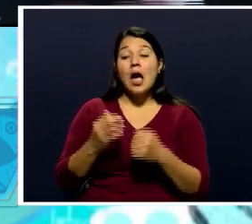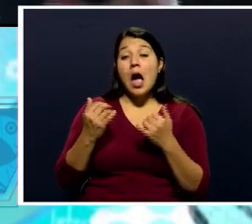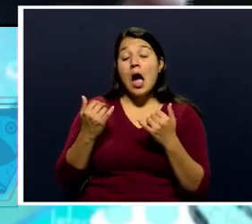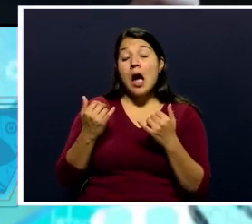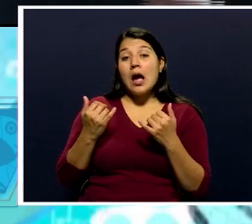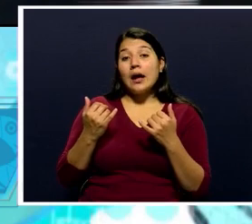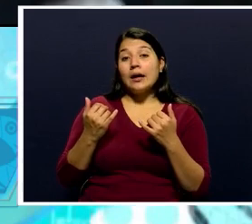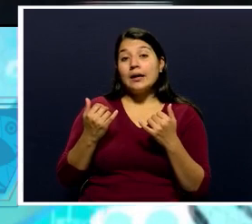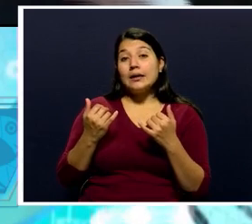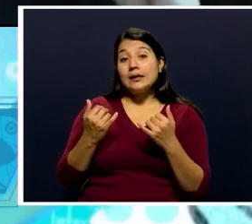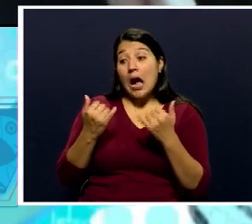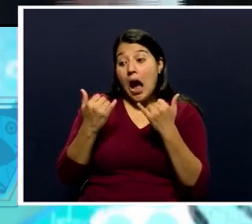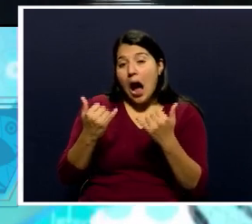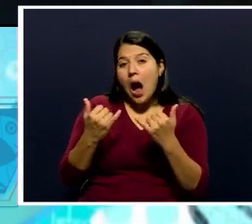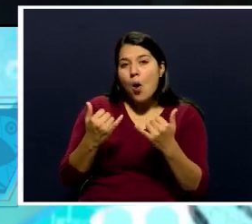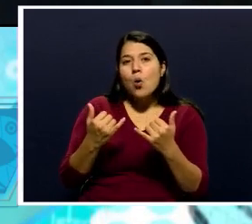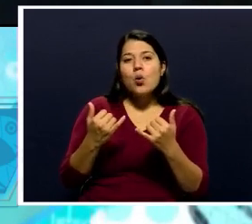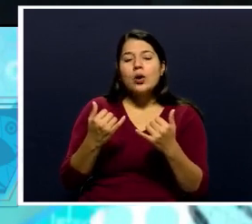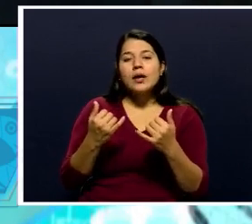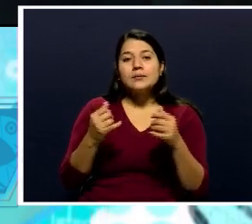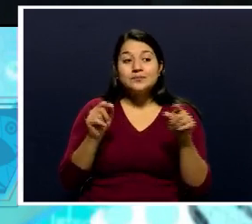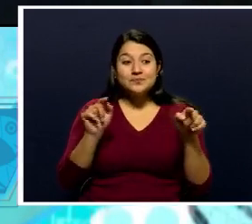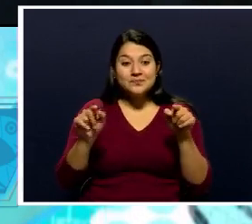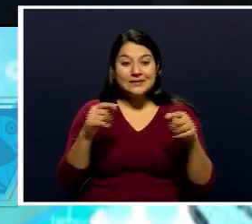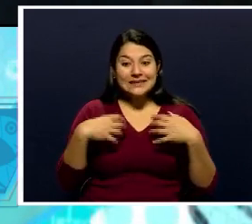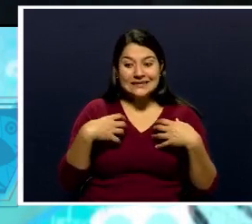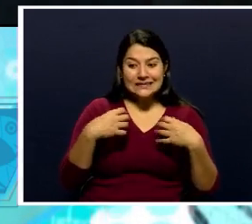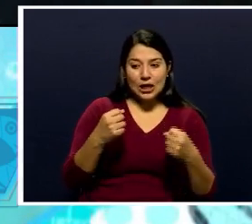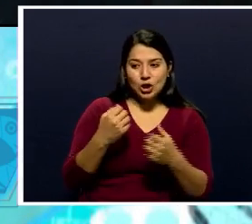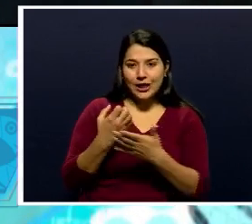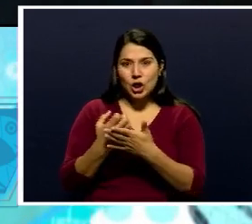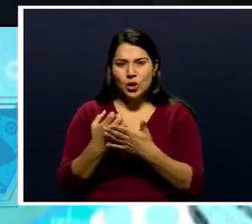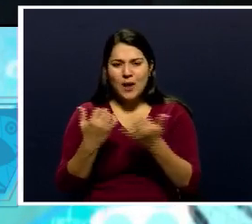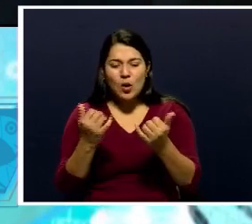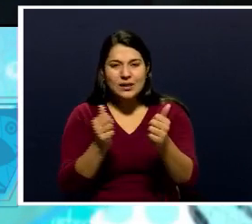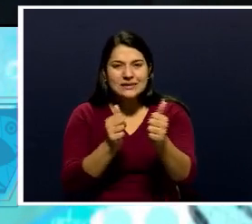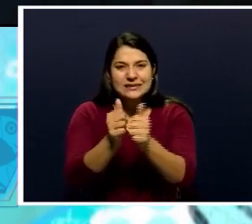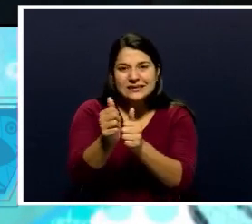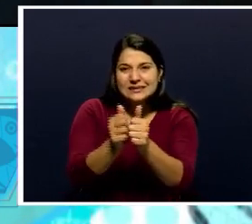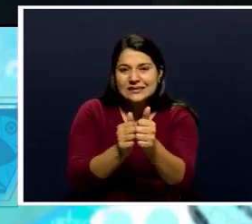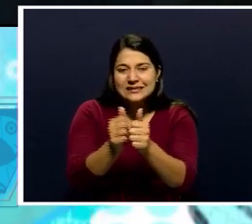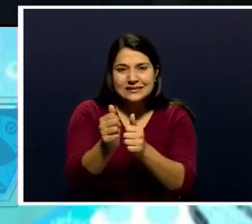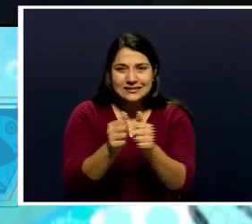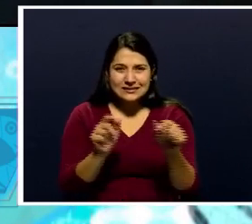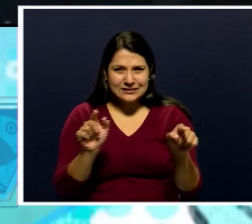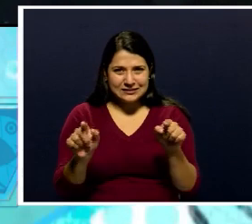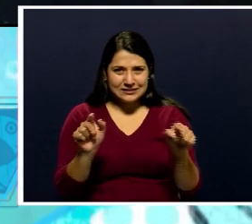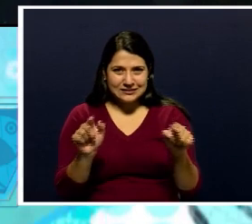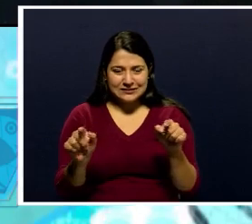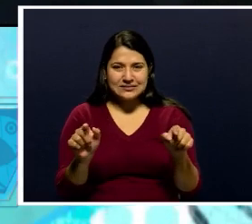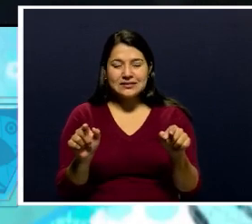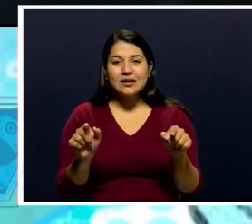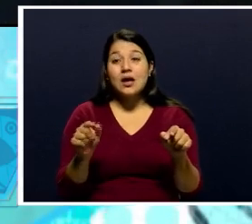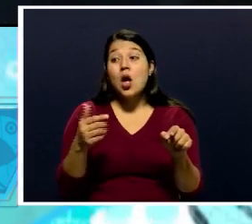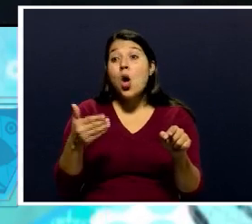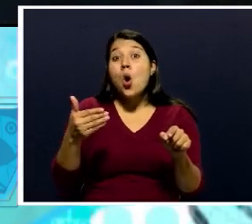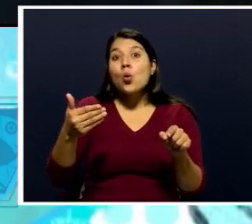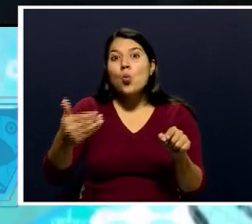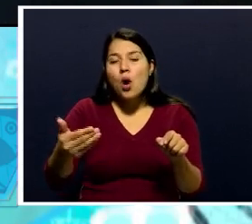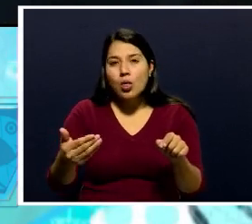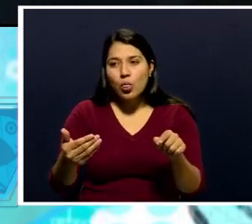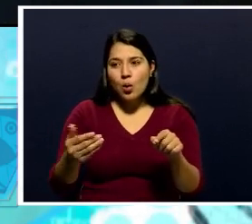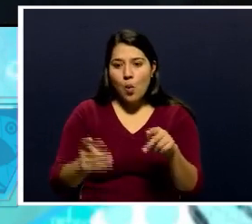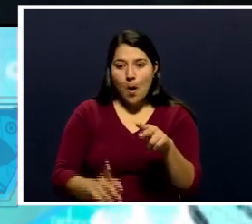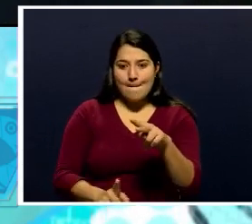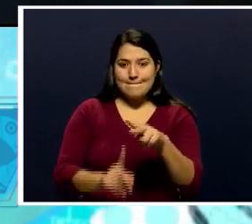narrativa que pone a competir salud y economía es una narrativa falaz. Y cuando se encuadra el problema de